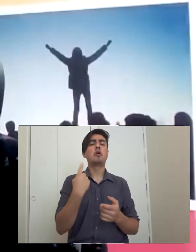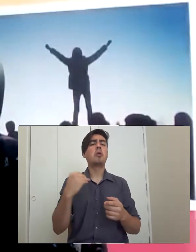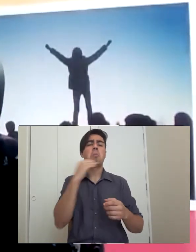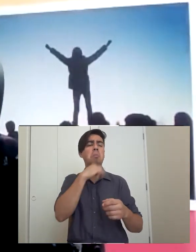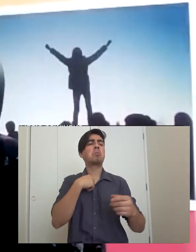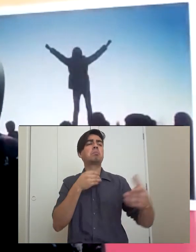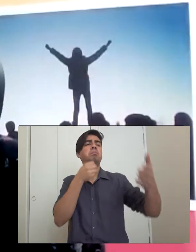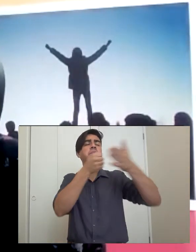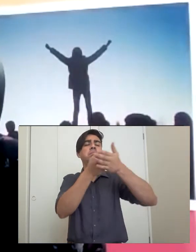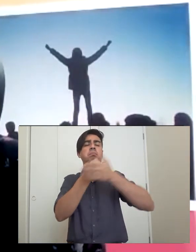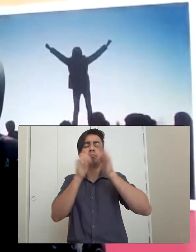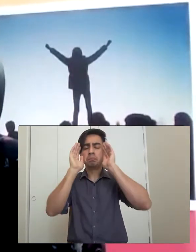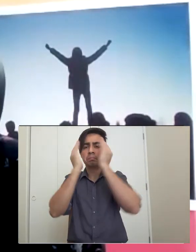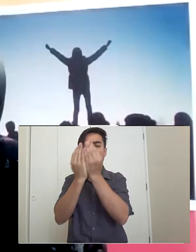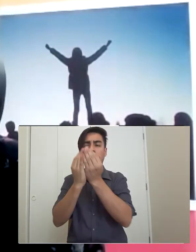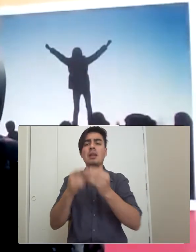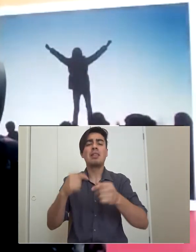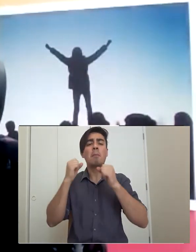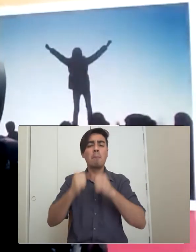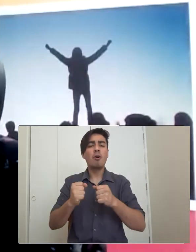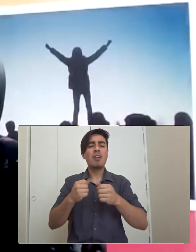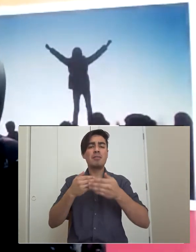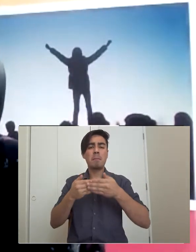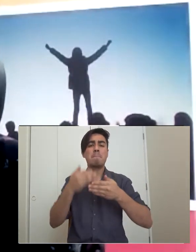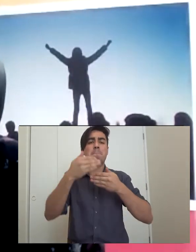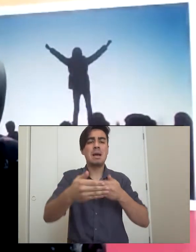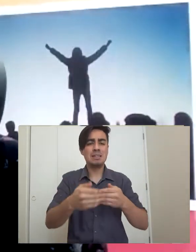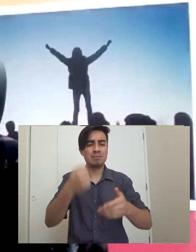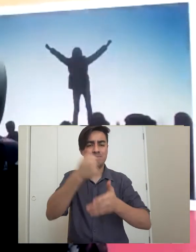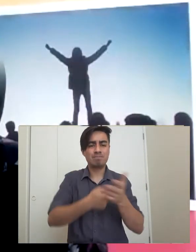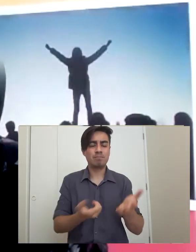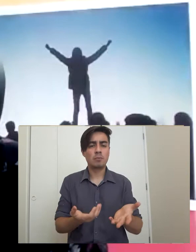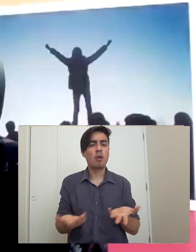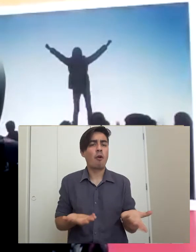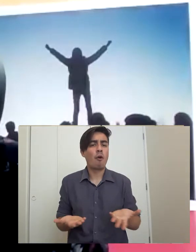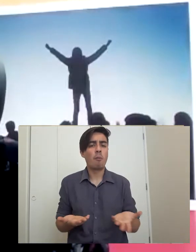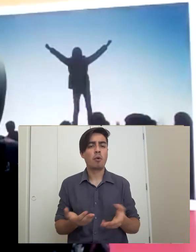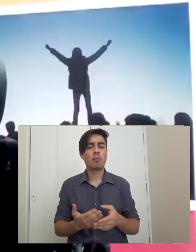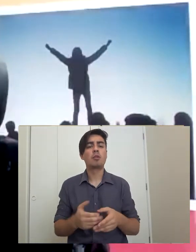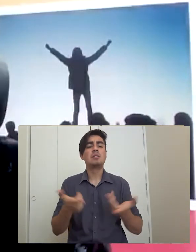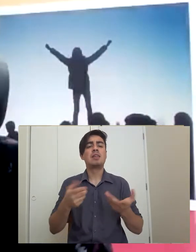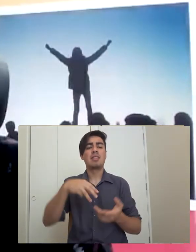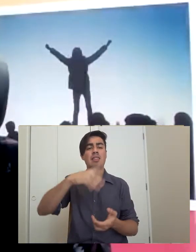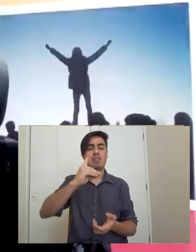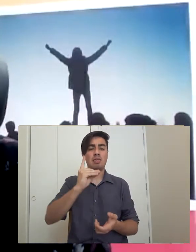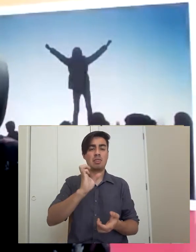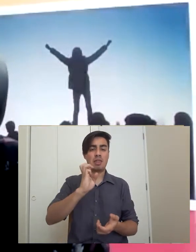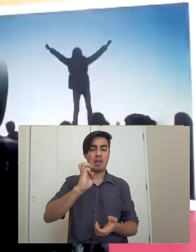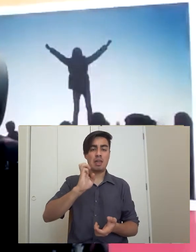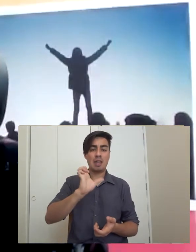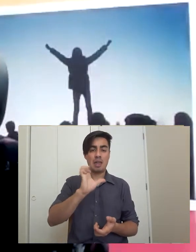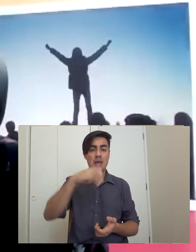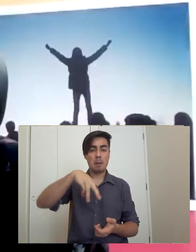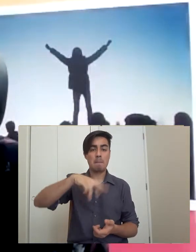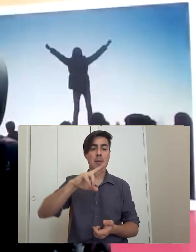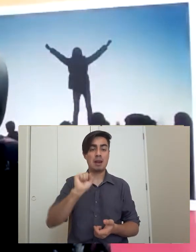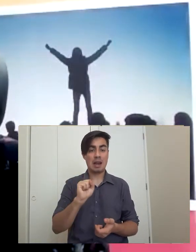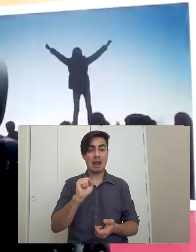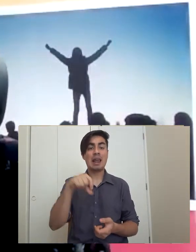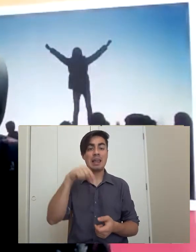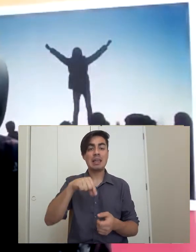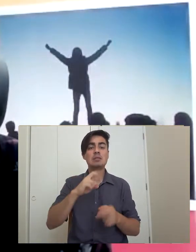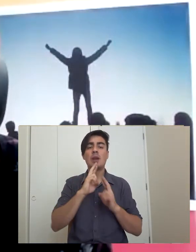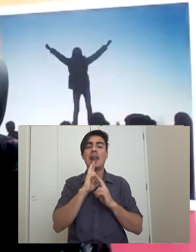utilitarismo. Principalmente DEMRA es una respuesta a esto. Esta percepción que aumenta